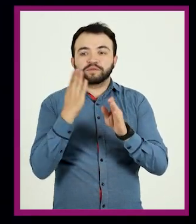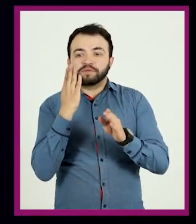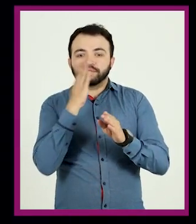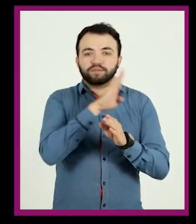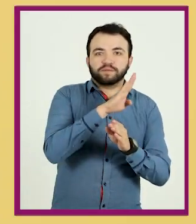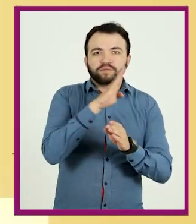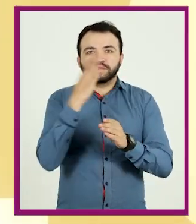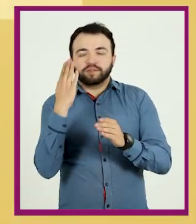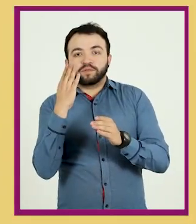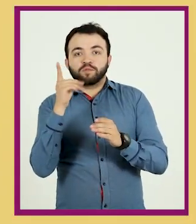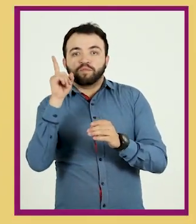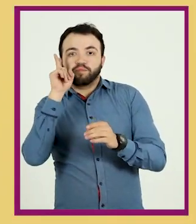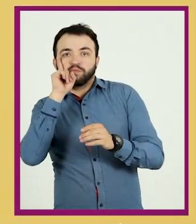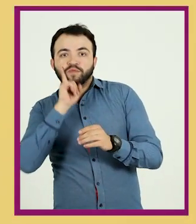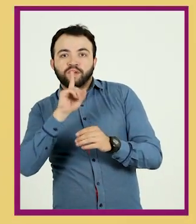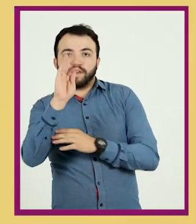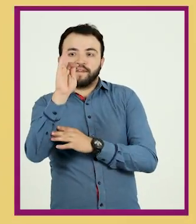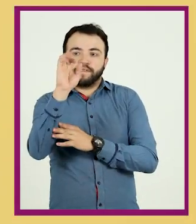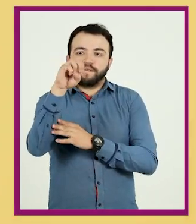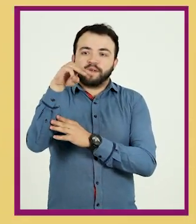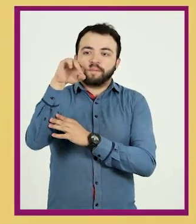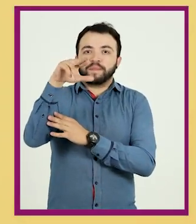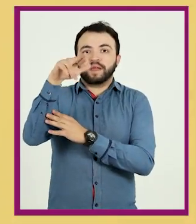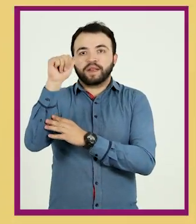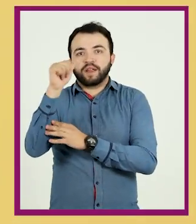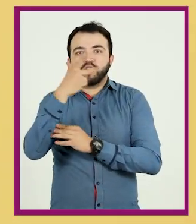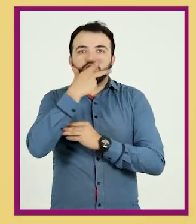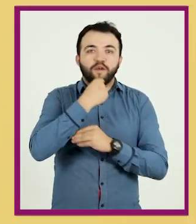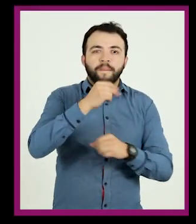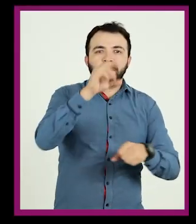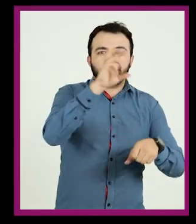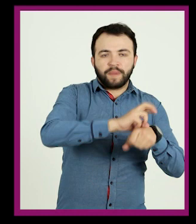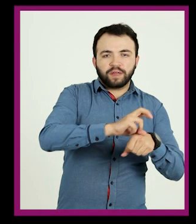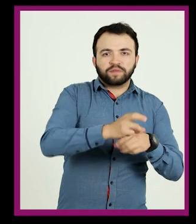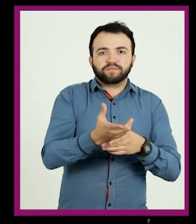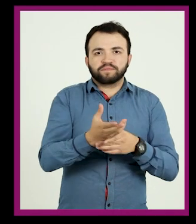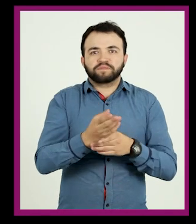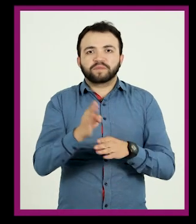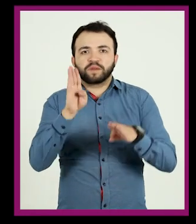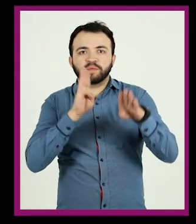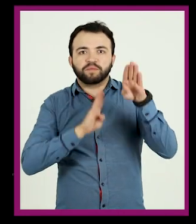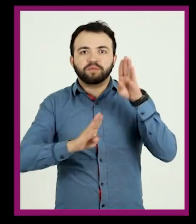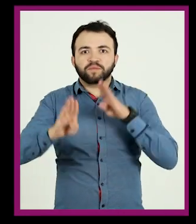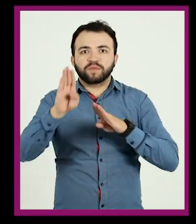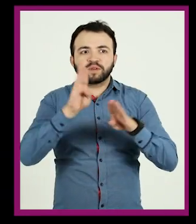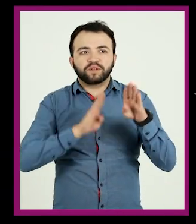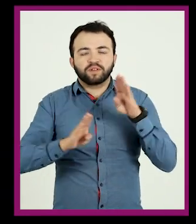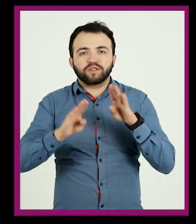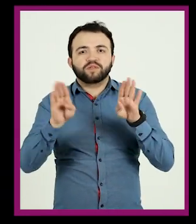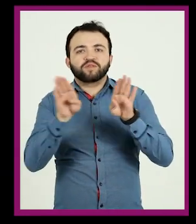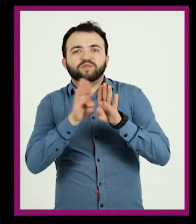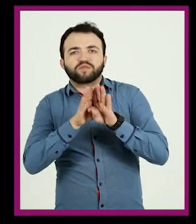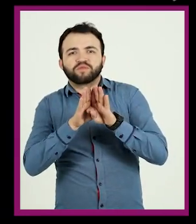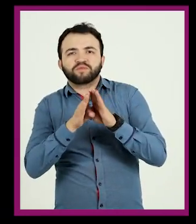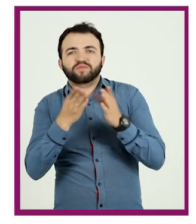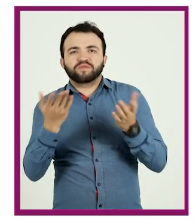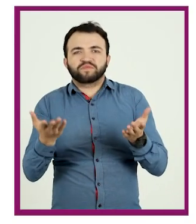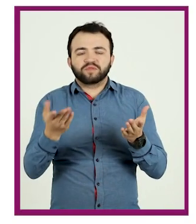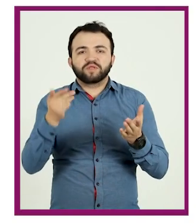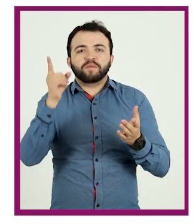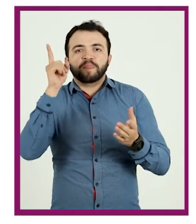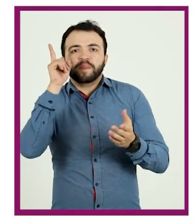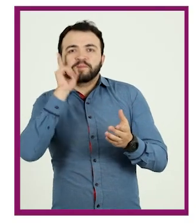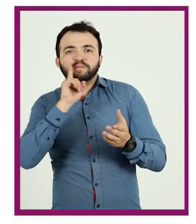animal, siendo fémina su contraparte. En términos biológicos, es aquel que aporta el gameto al